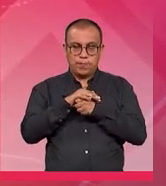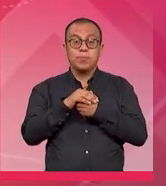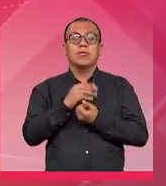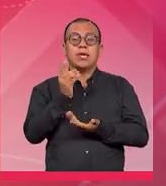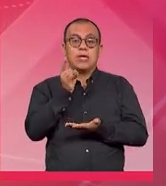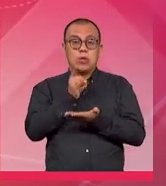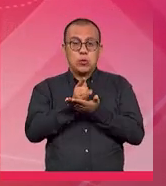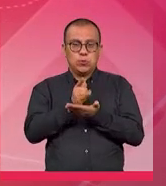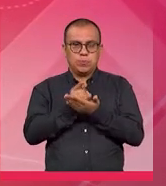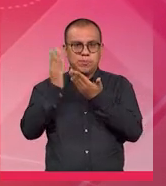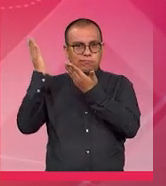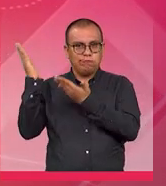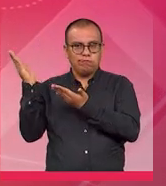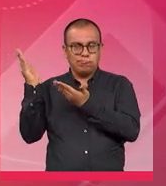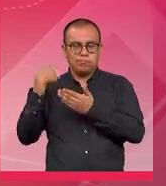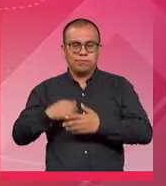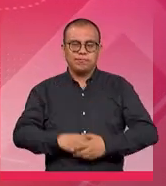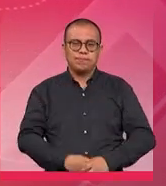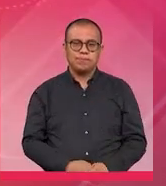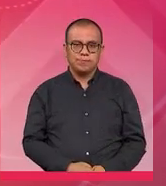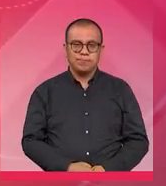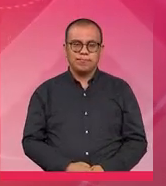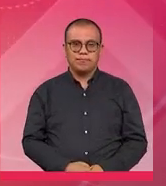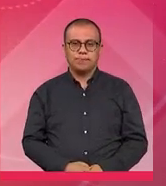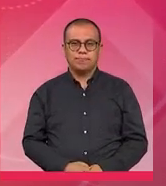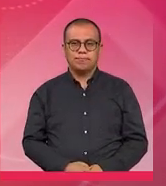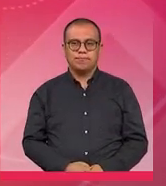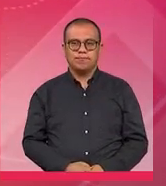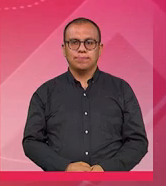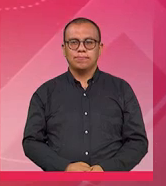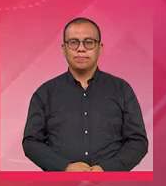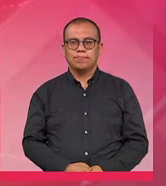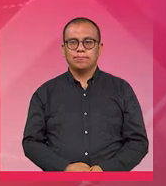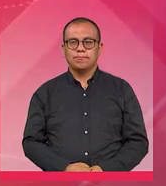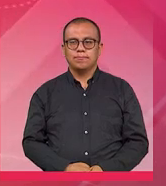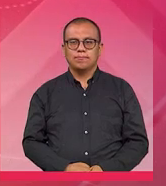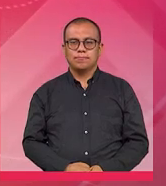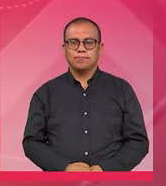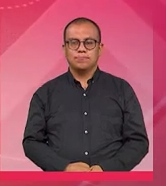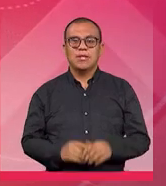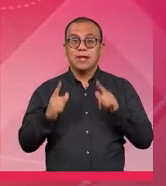los barrios Antonio José de Sucre, Villa Israel y Centro Usme,